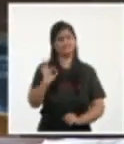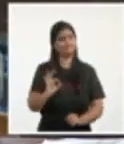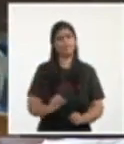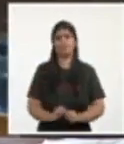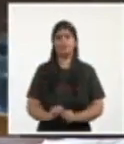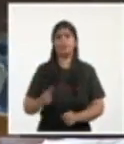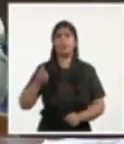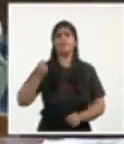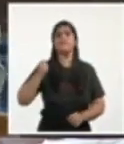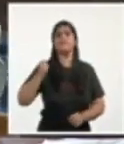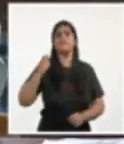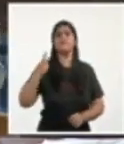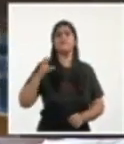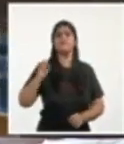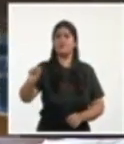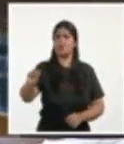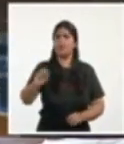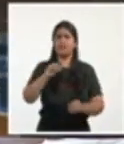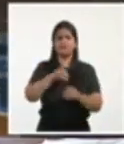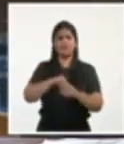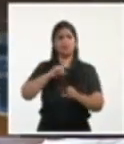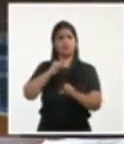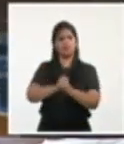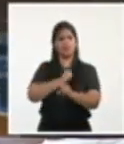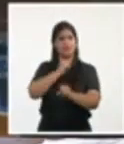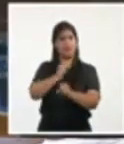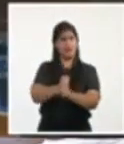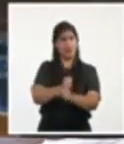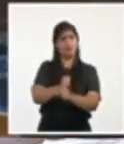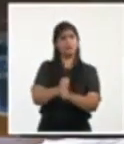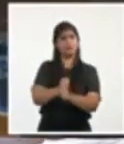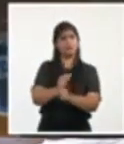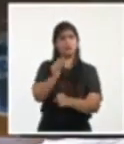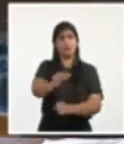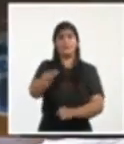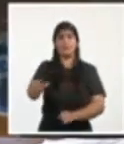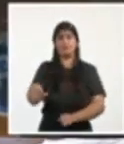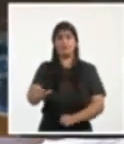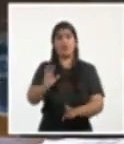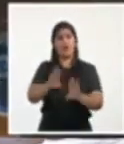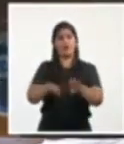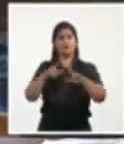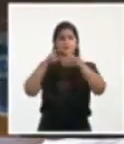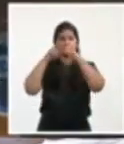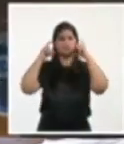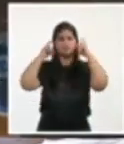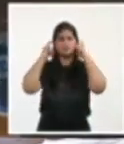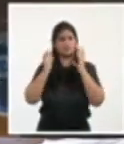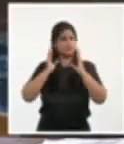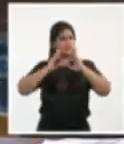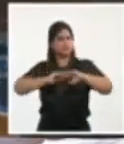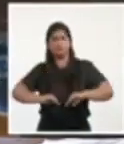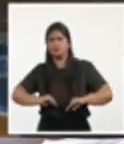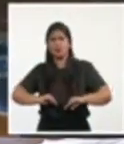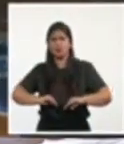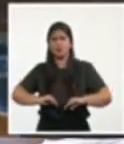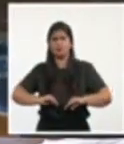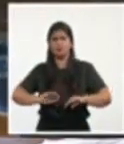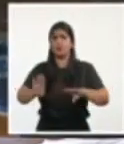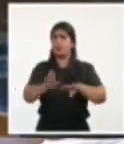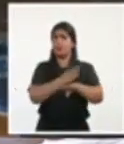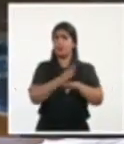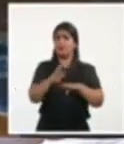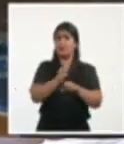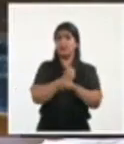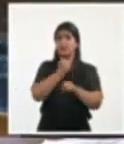centros laborales. Con frecuencia ustedes oyen en las discusiones que se hacen en el grupo temporal cuántos centros laborales generan eventos a partir